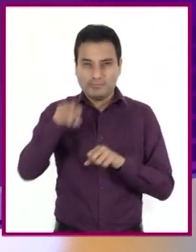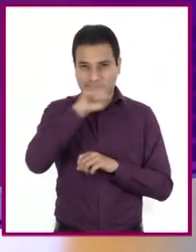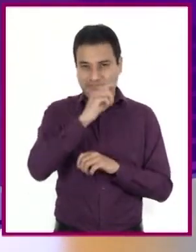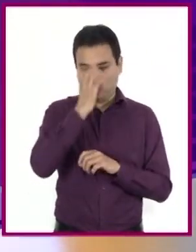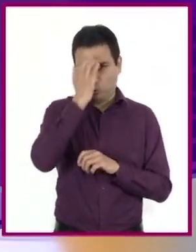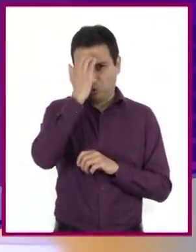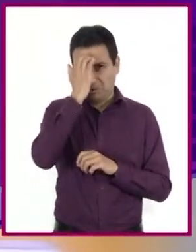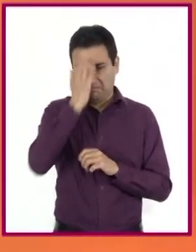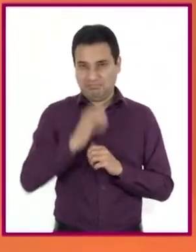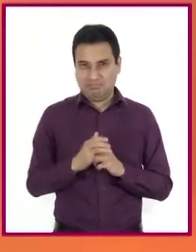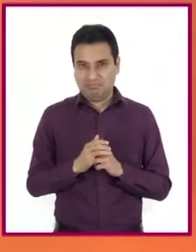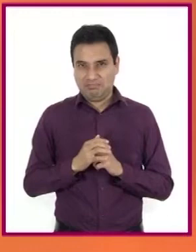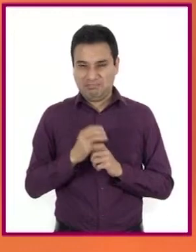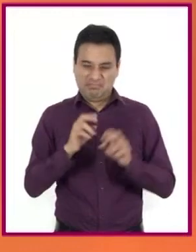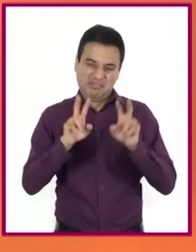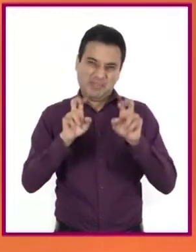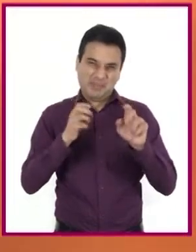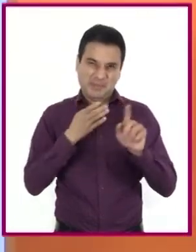la desviación media.